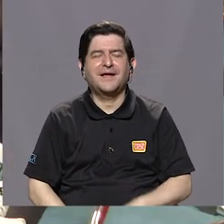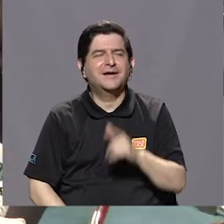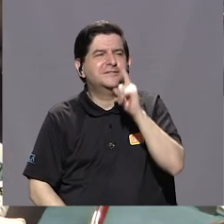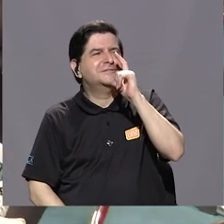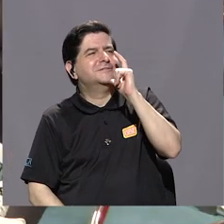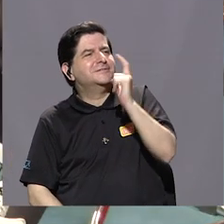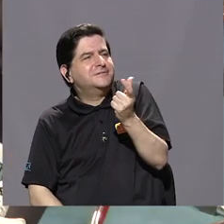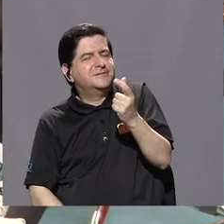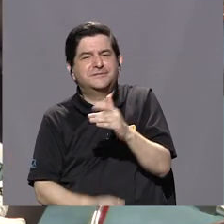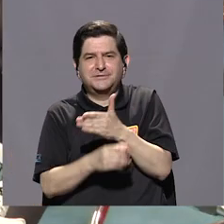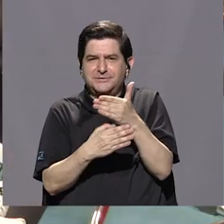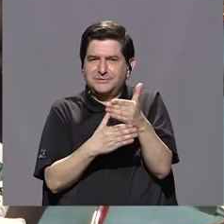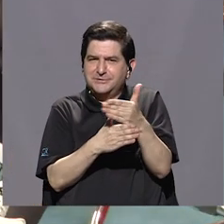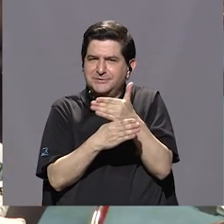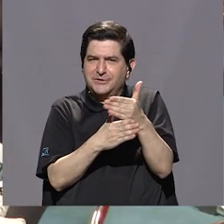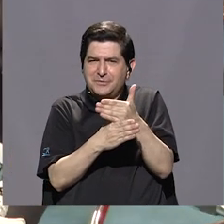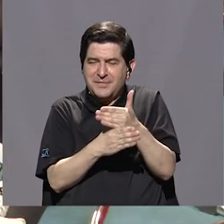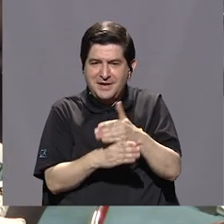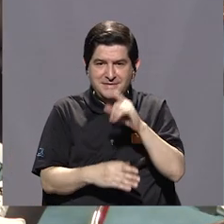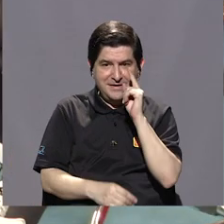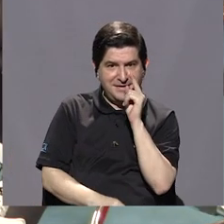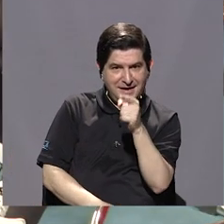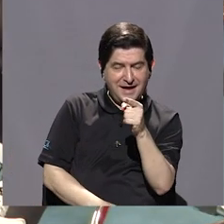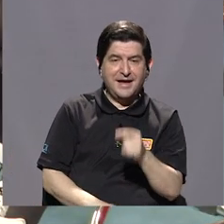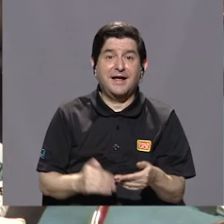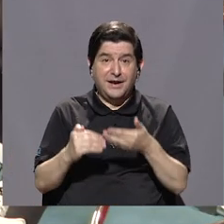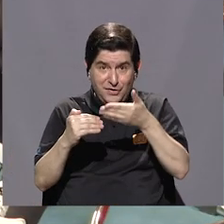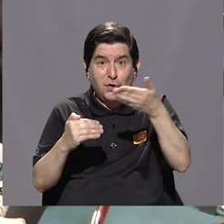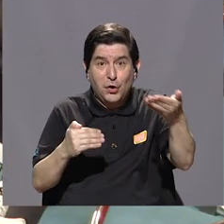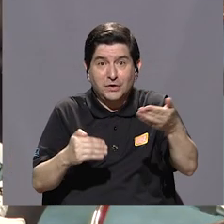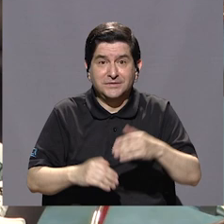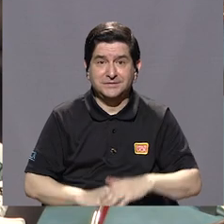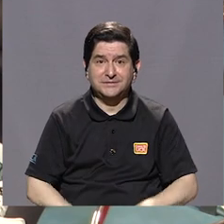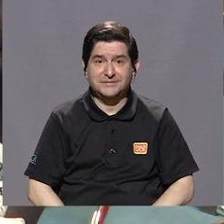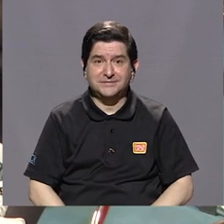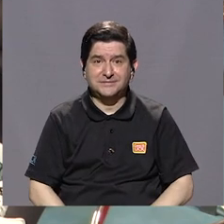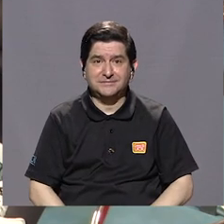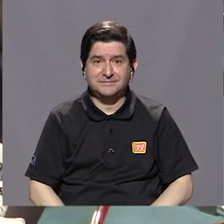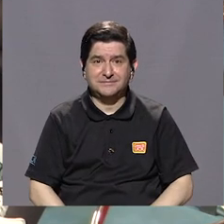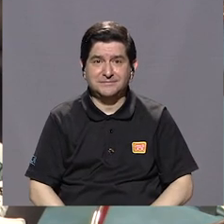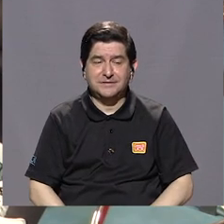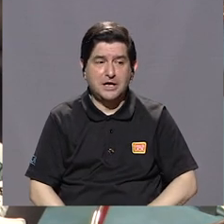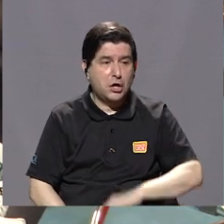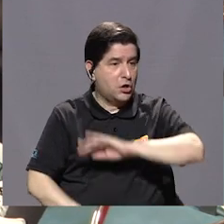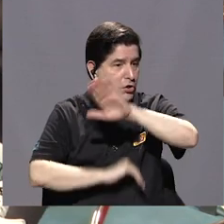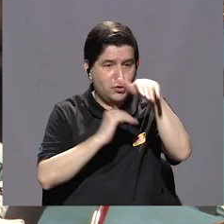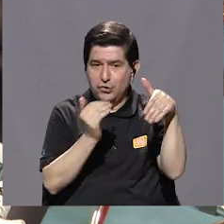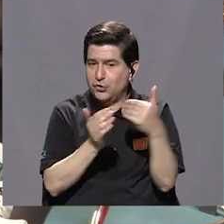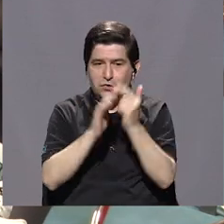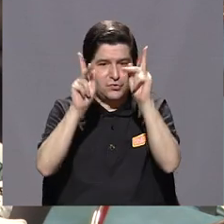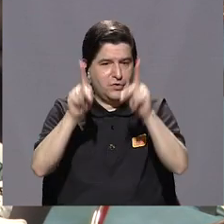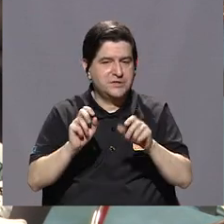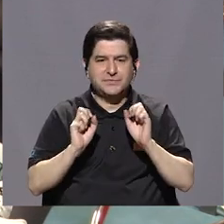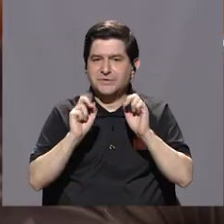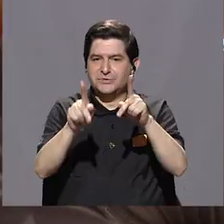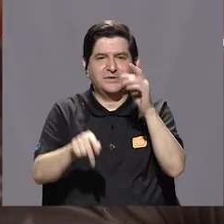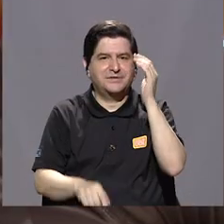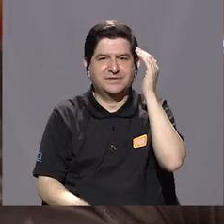afortunada de compartir con él cosas que no todo el mundo tiene la